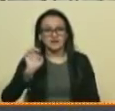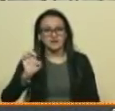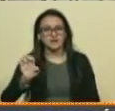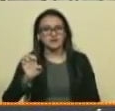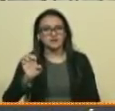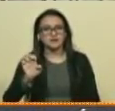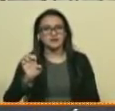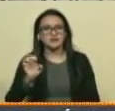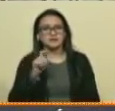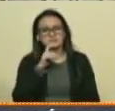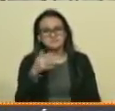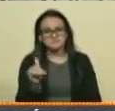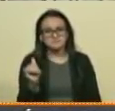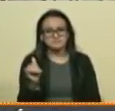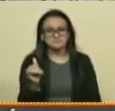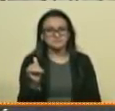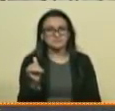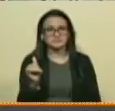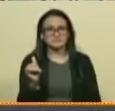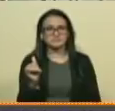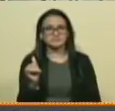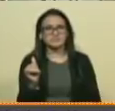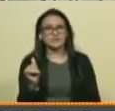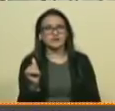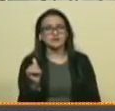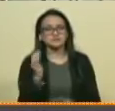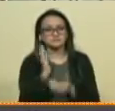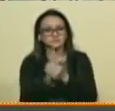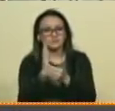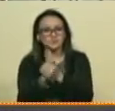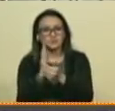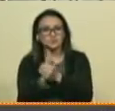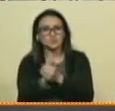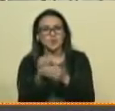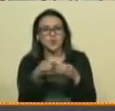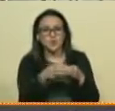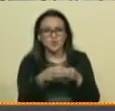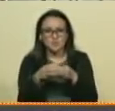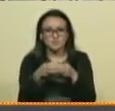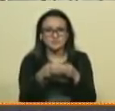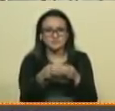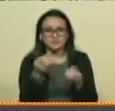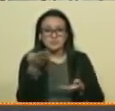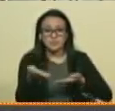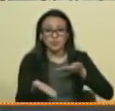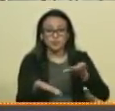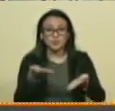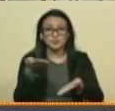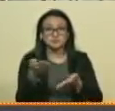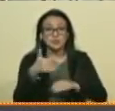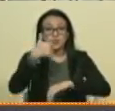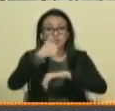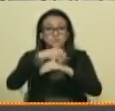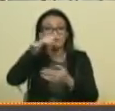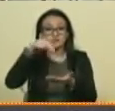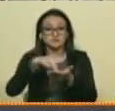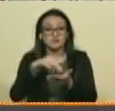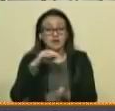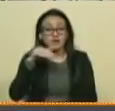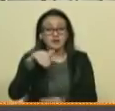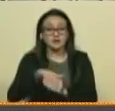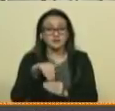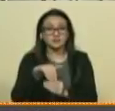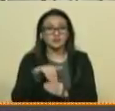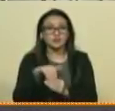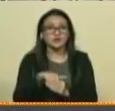en presencia, obviamente, a donde debe entregar sus recaudos a la Comisión de Postulaciones de la Junta Nacional Electoral, donde debemos destacar